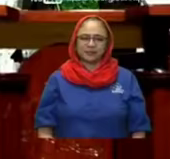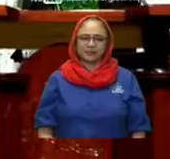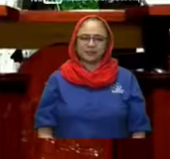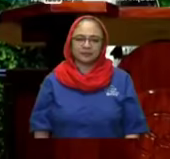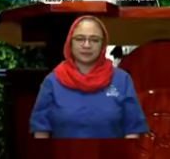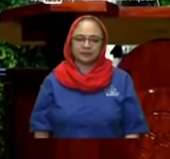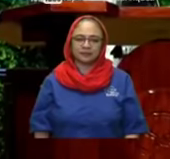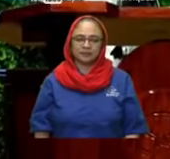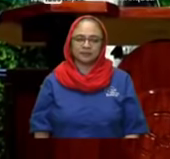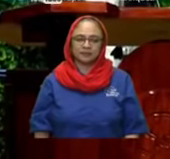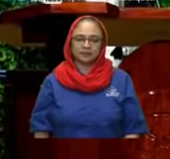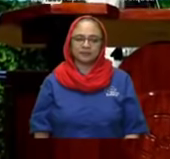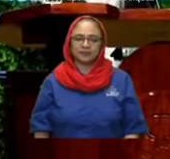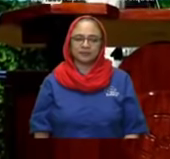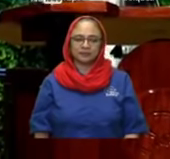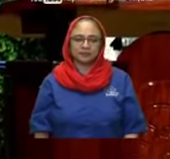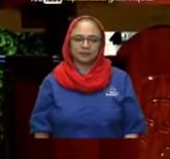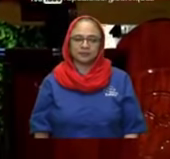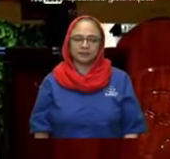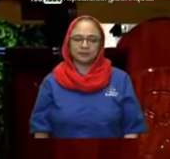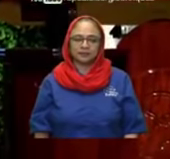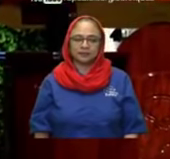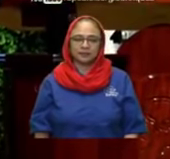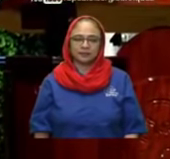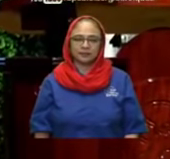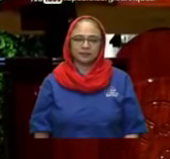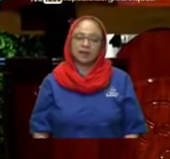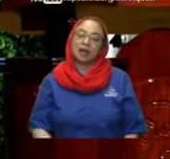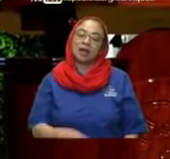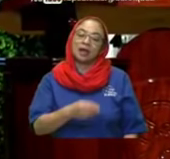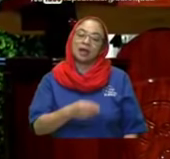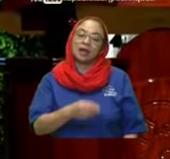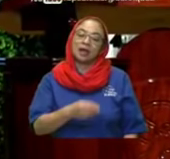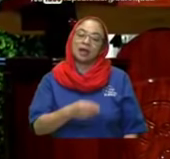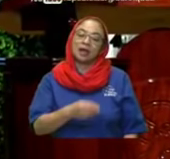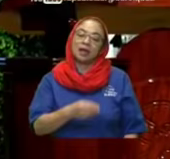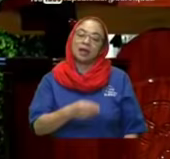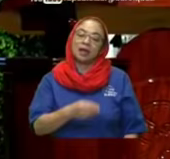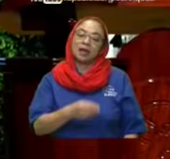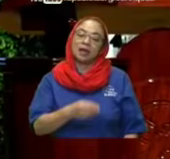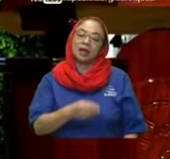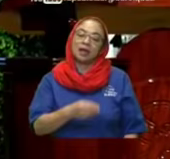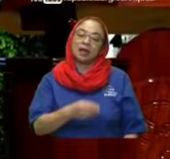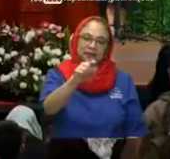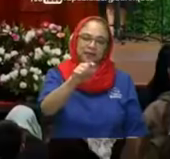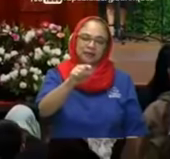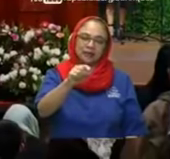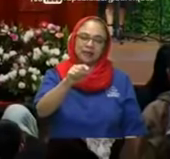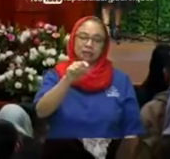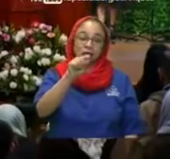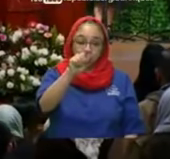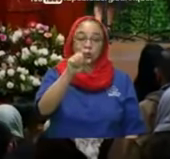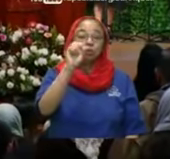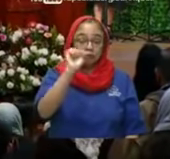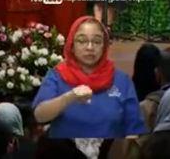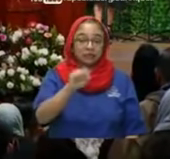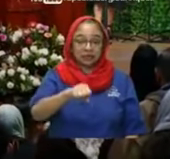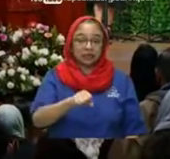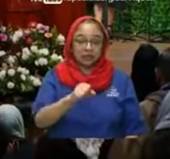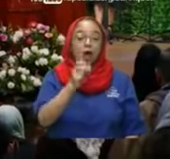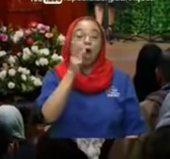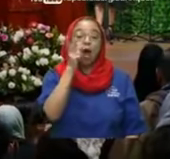oirán. Ellos sí oirán. Y eso estaba hablando de ti, que sí oirías este